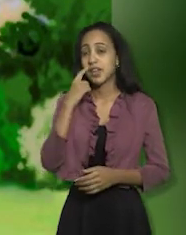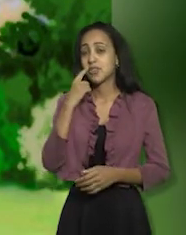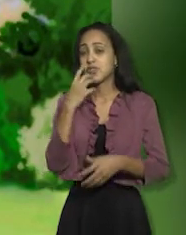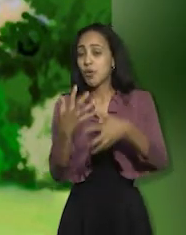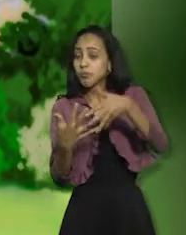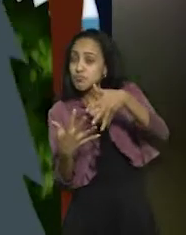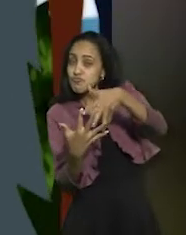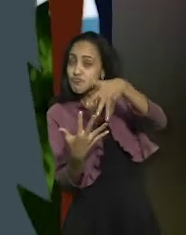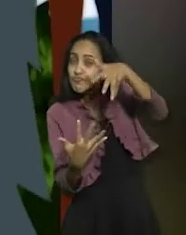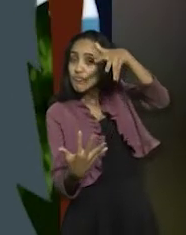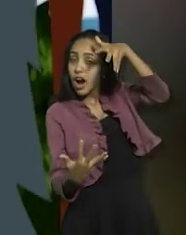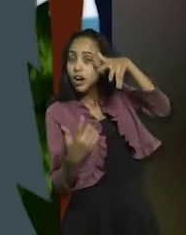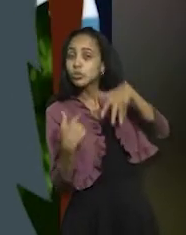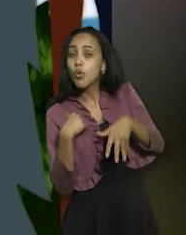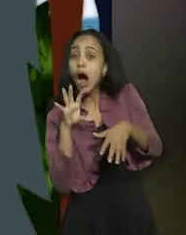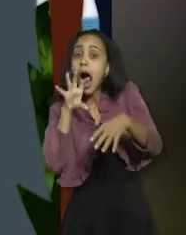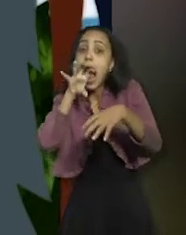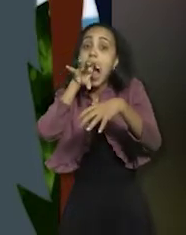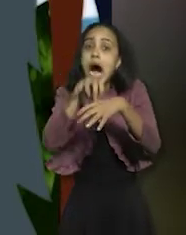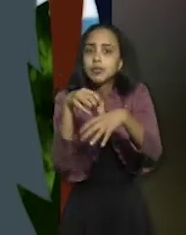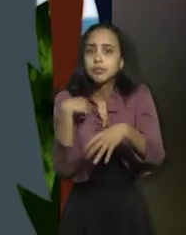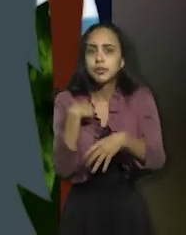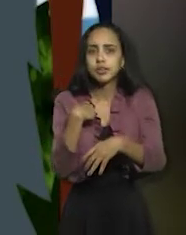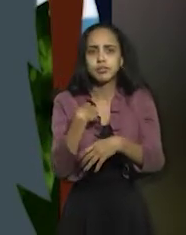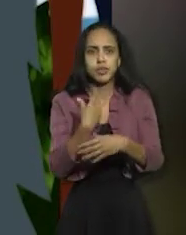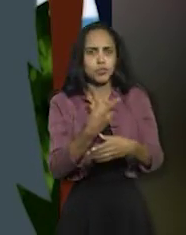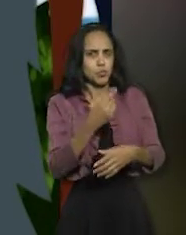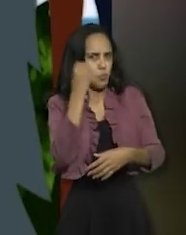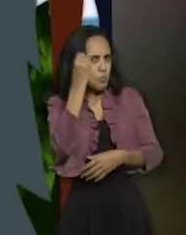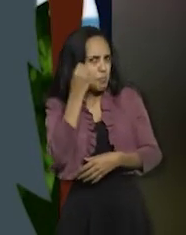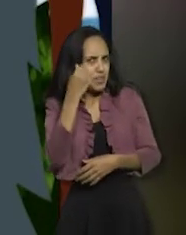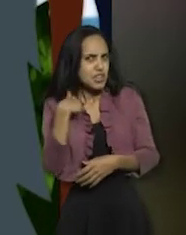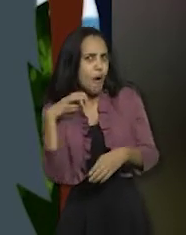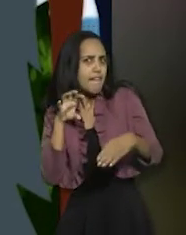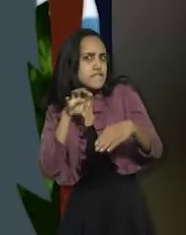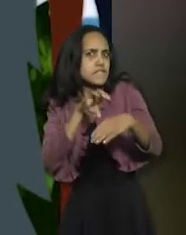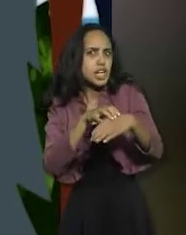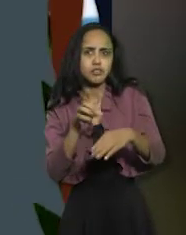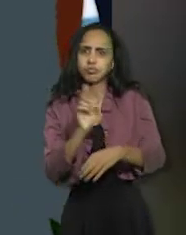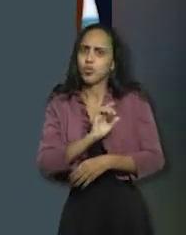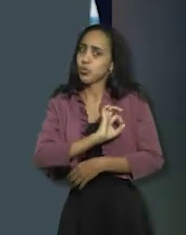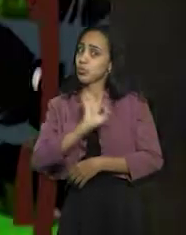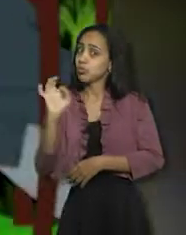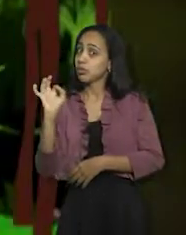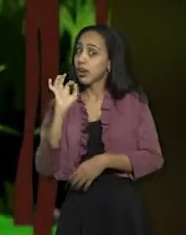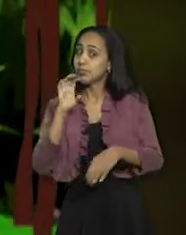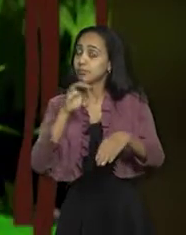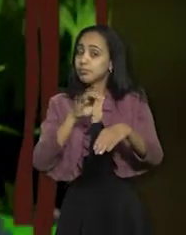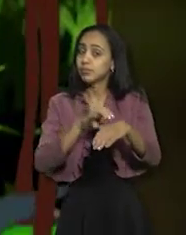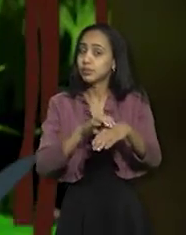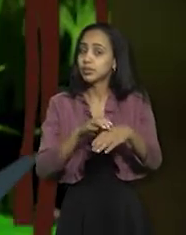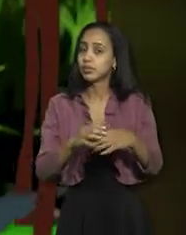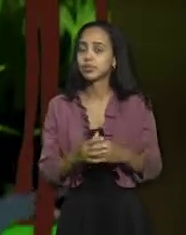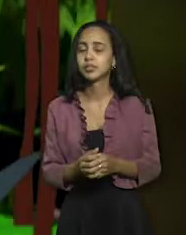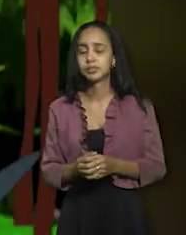Seguro me vas a morder. ¿Pero cómo puedes pensar tal cosa?